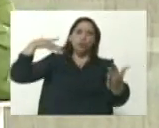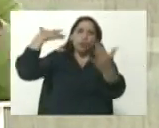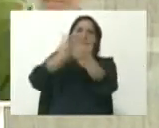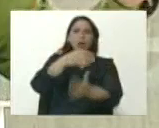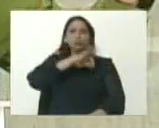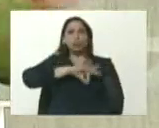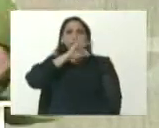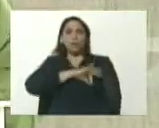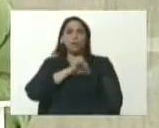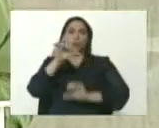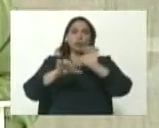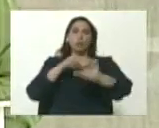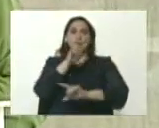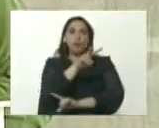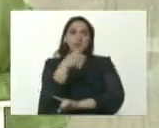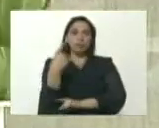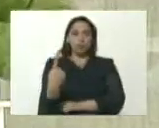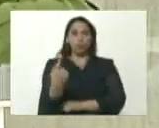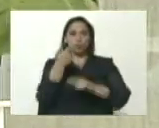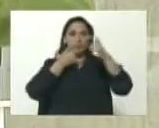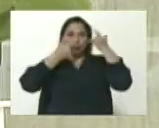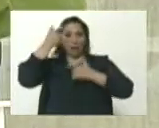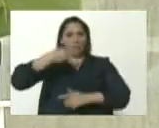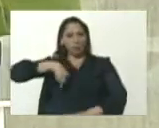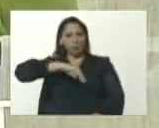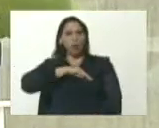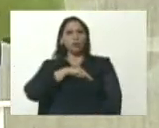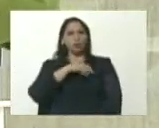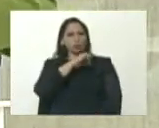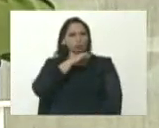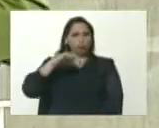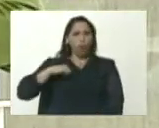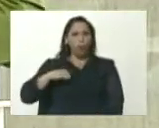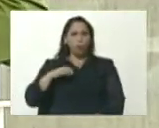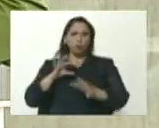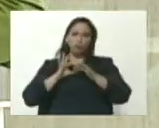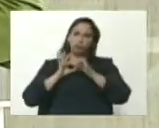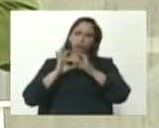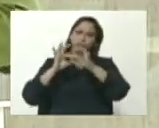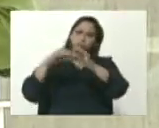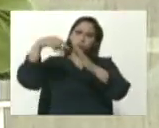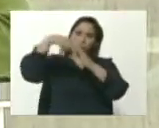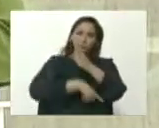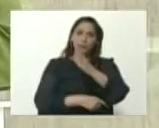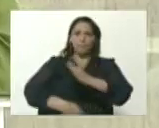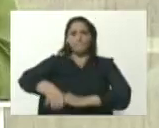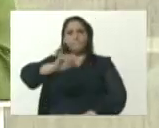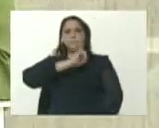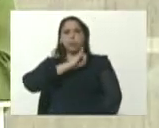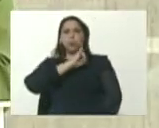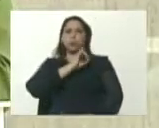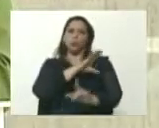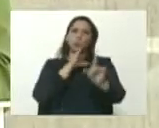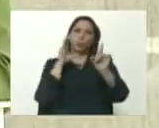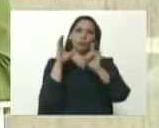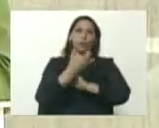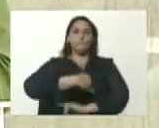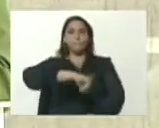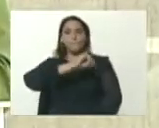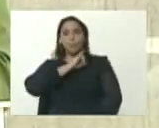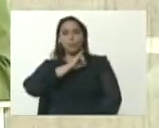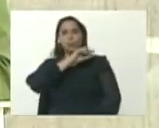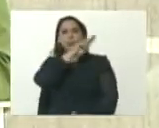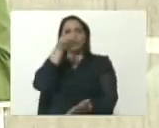del siglo XXI de nuestro comandante Chávez. Nosotros somos una alianza profunda de la identidad cultural y de la identidad